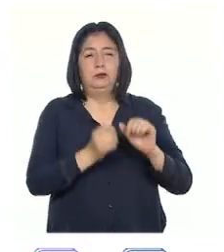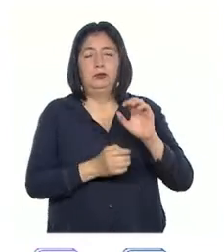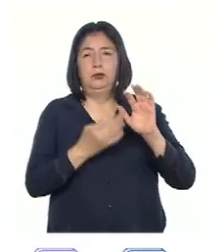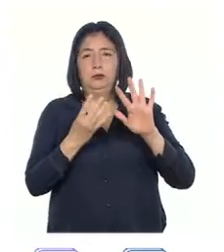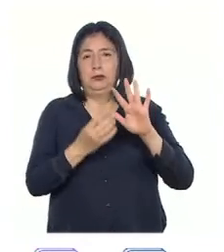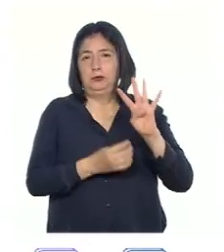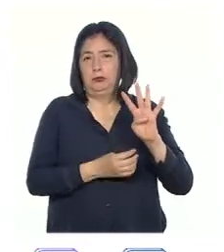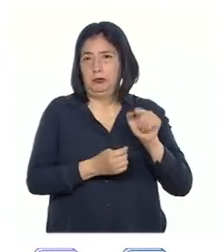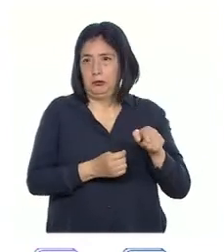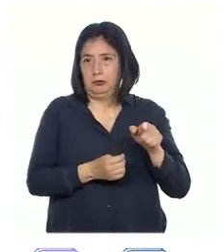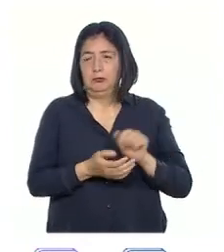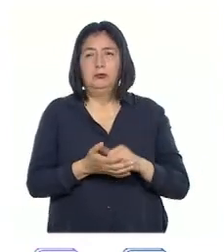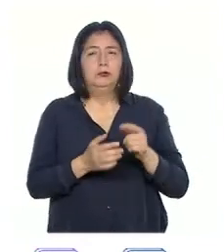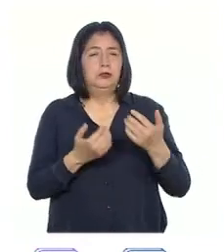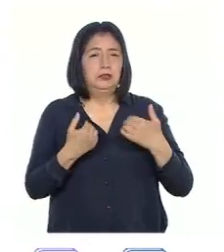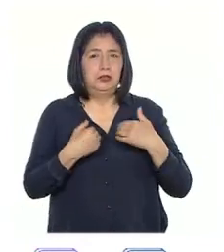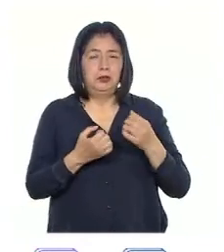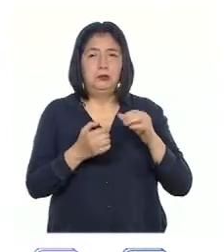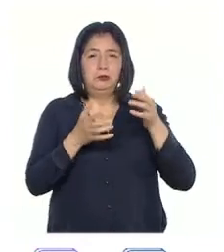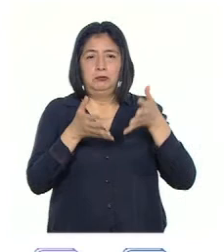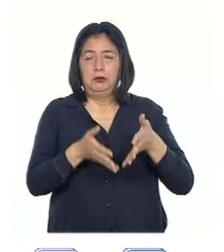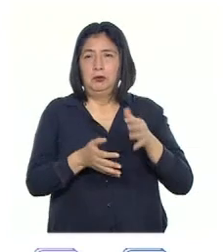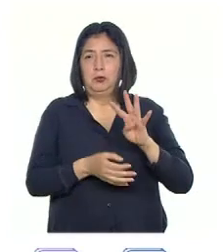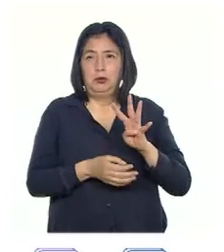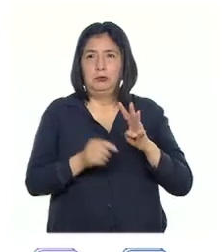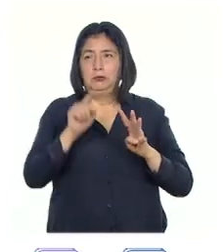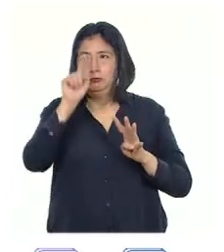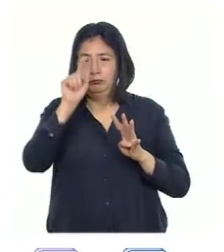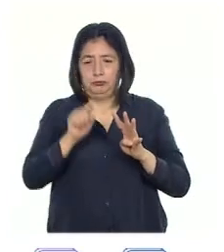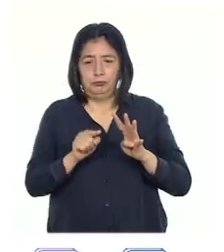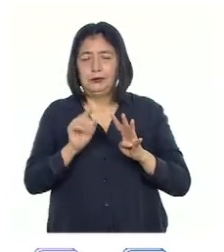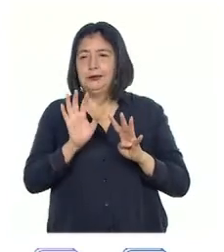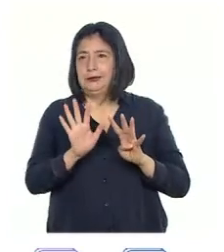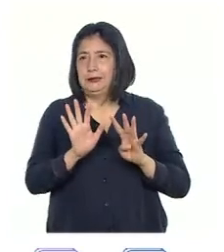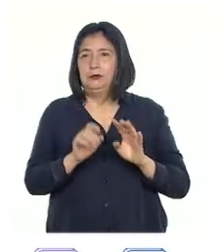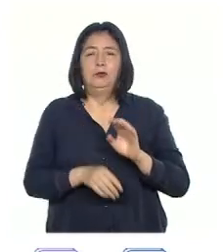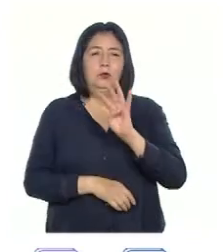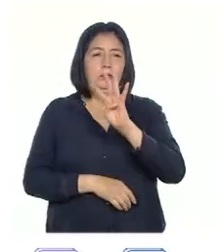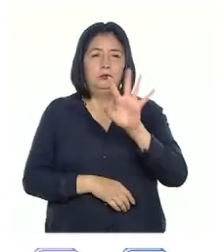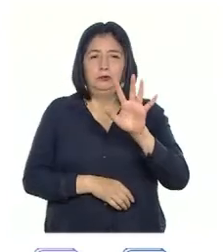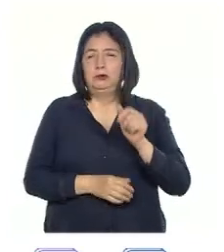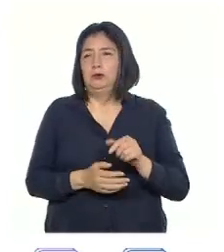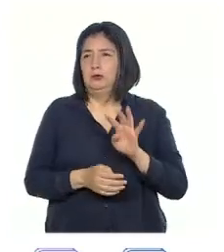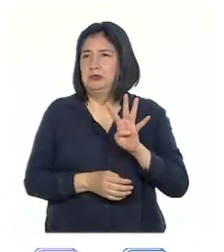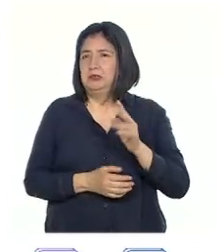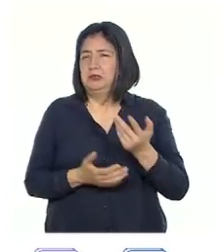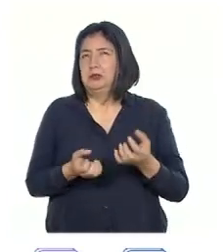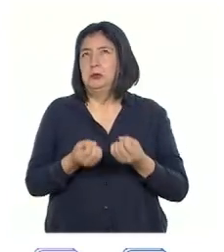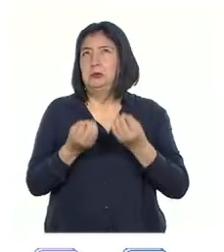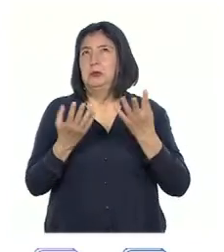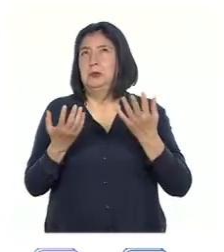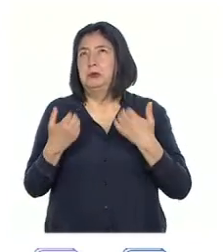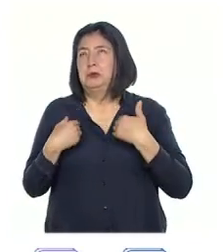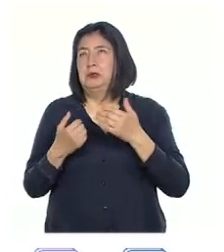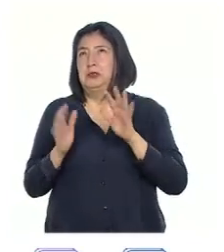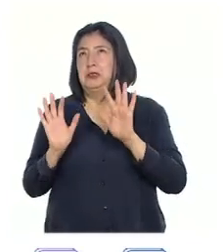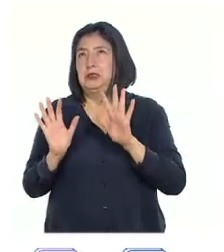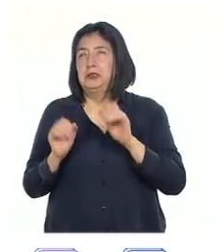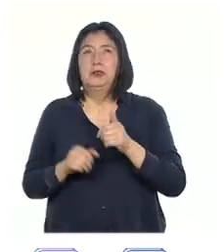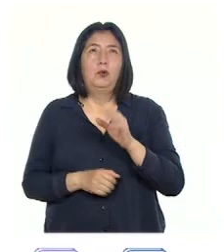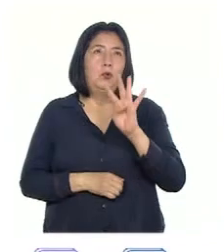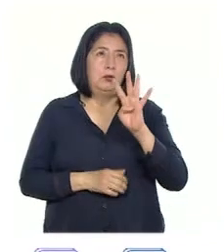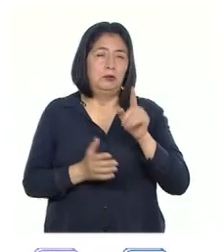94. Obtengo 4, bajo el 5 y obtengo 45. 45 contiene a 10 4